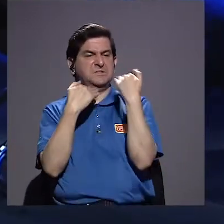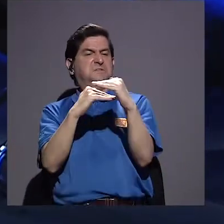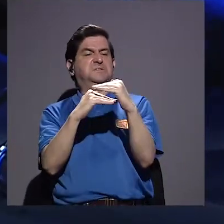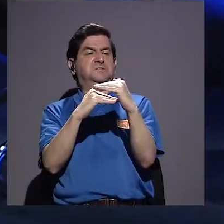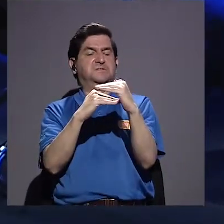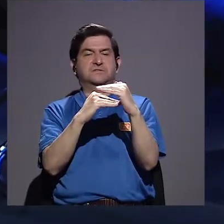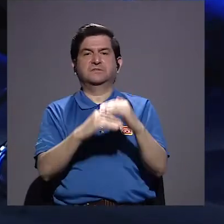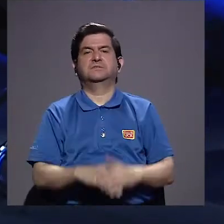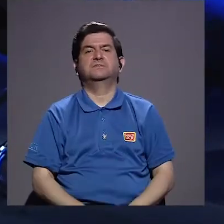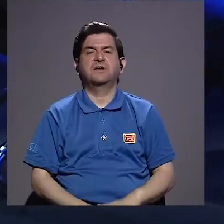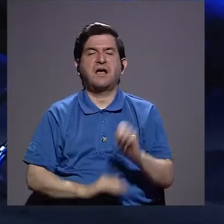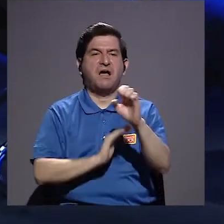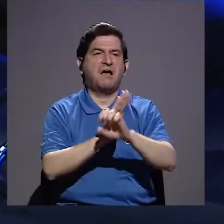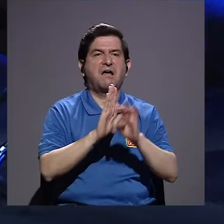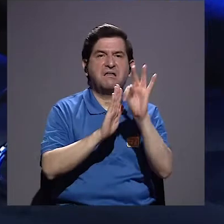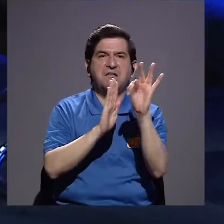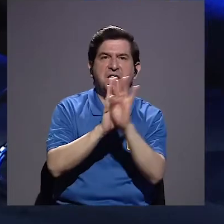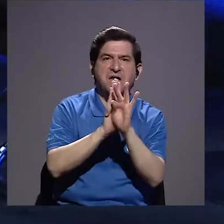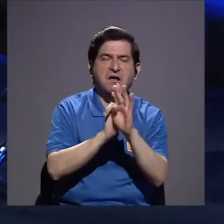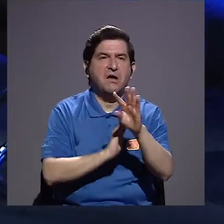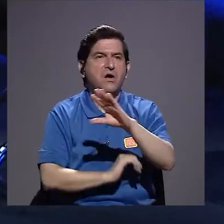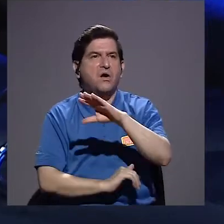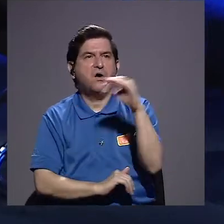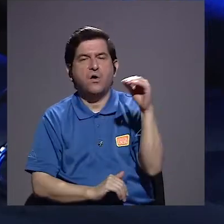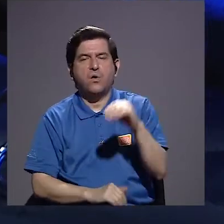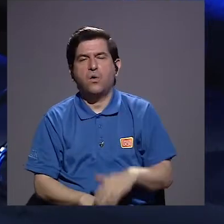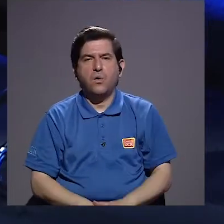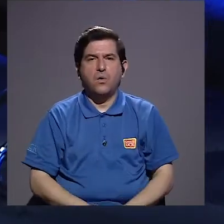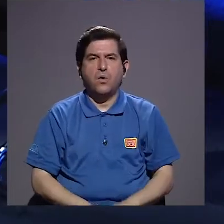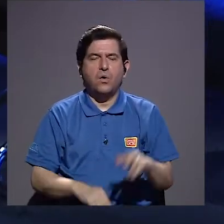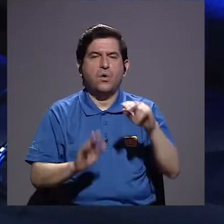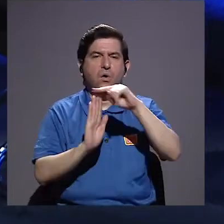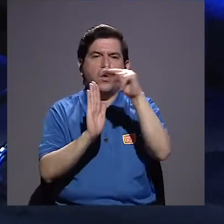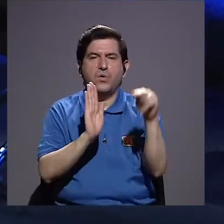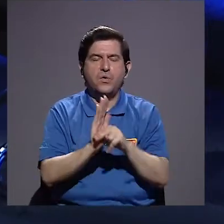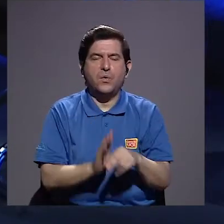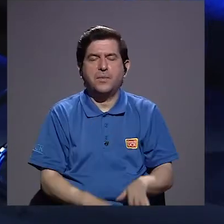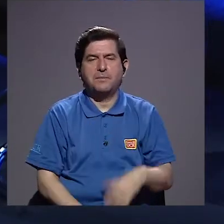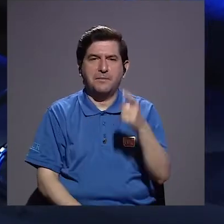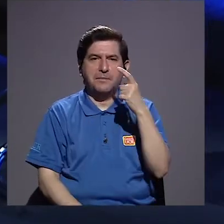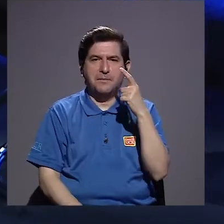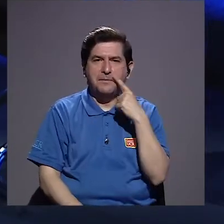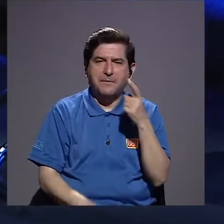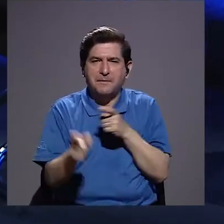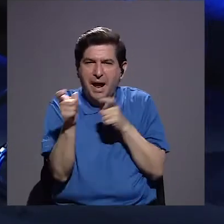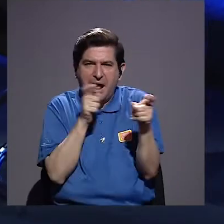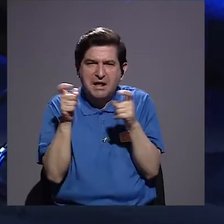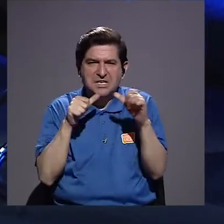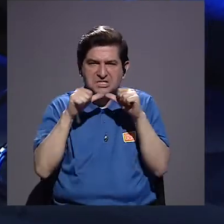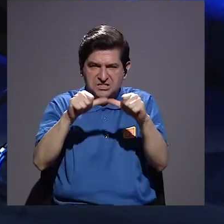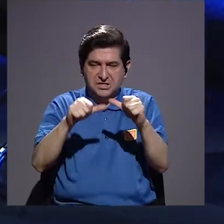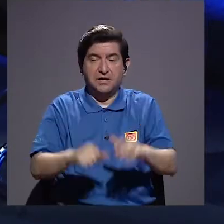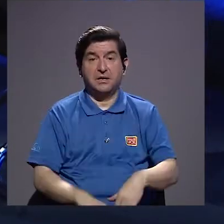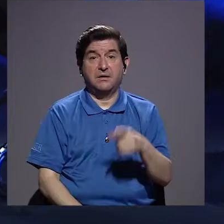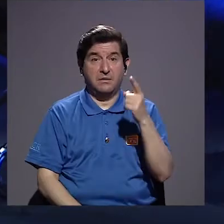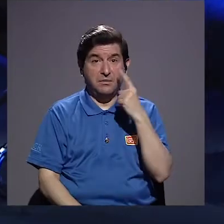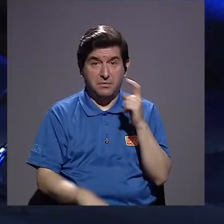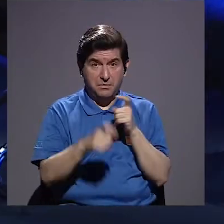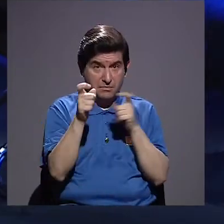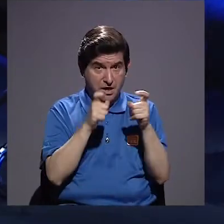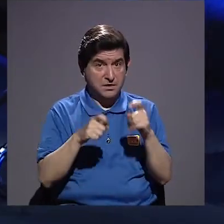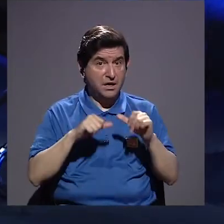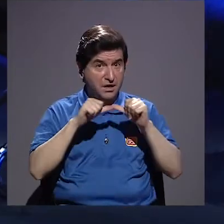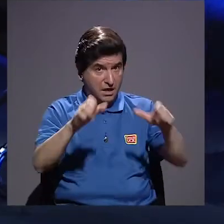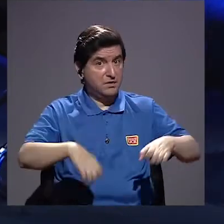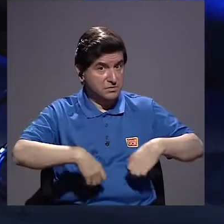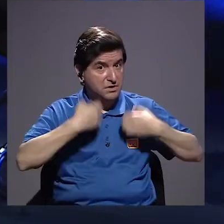restringieran los estereotipos ni los parámetros que el patriarcado seguía marcando, porque no era que el patriarcado